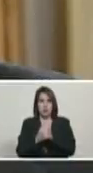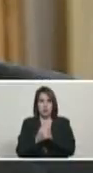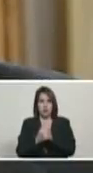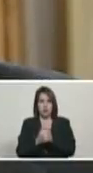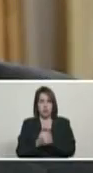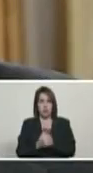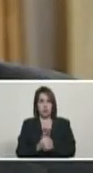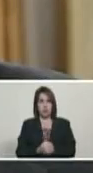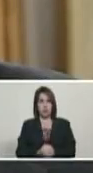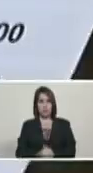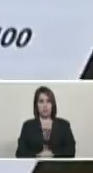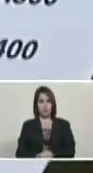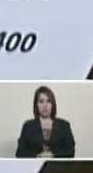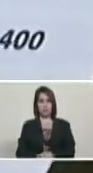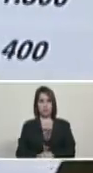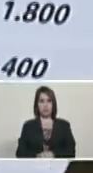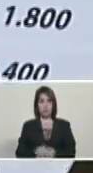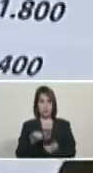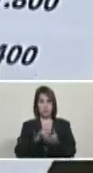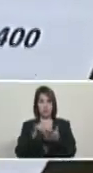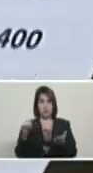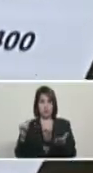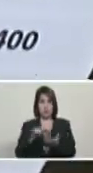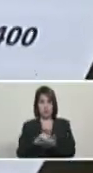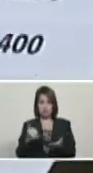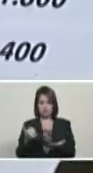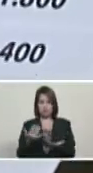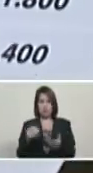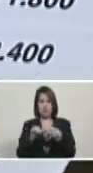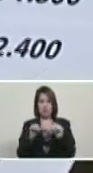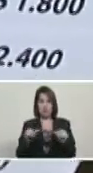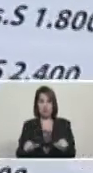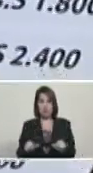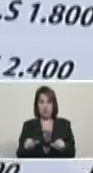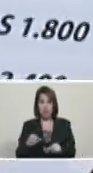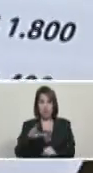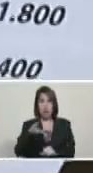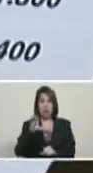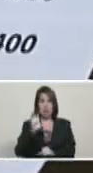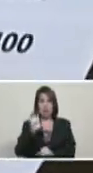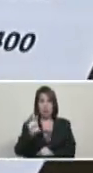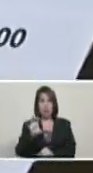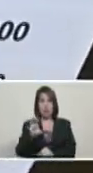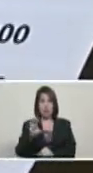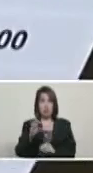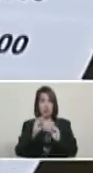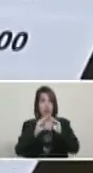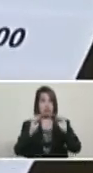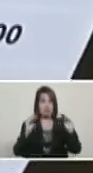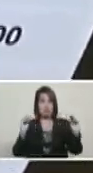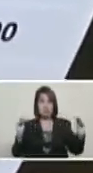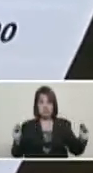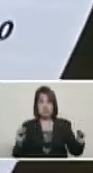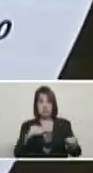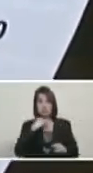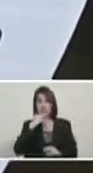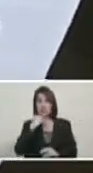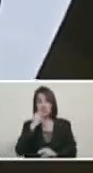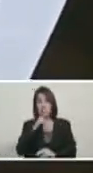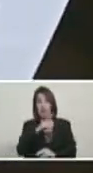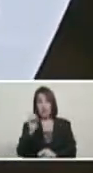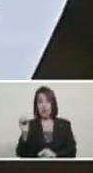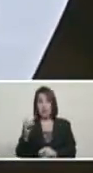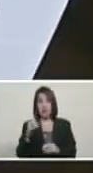Solo necesitamos WhatsApp, nosotros tenemos el sistema Patria y nos comunicamos con millones, casi 20 millones de